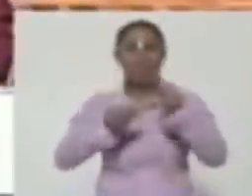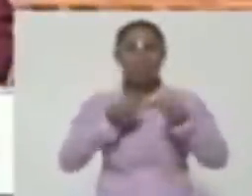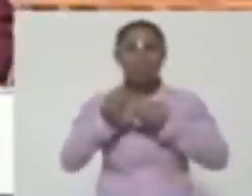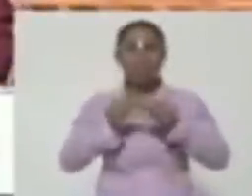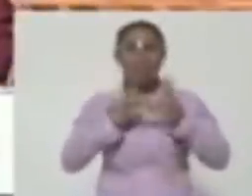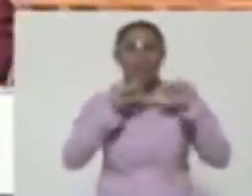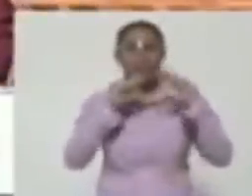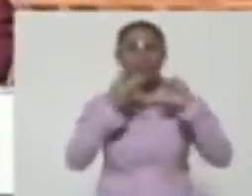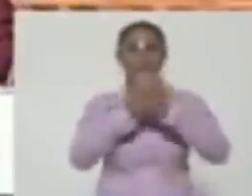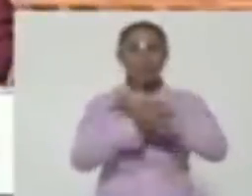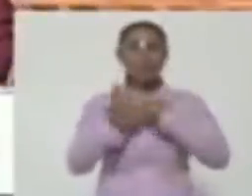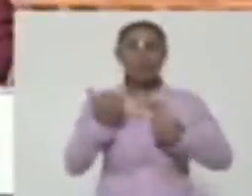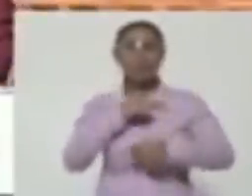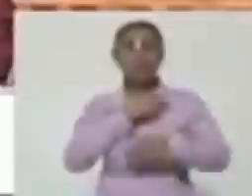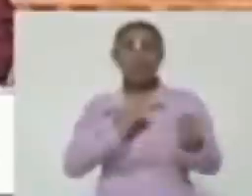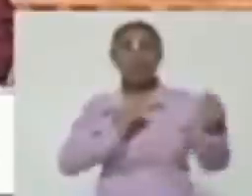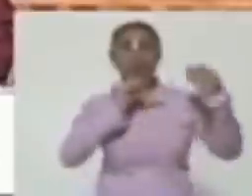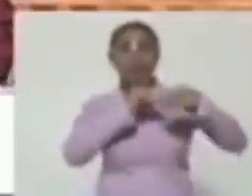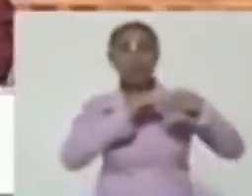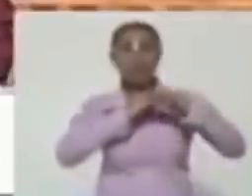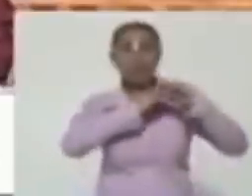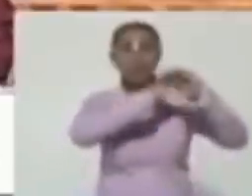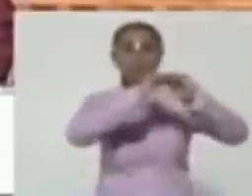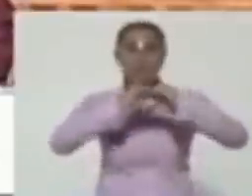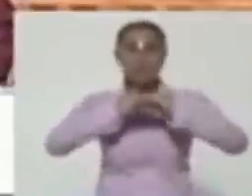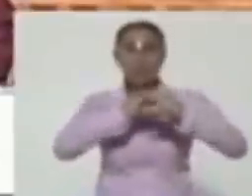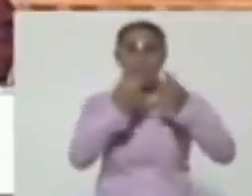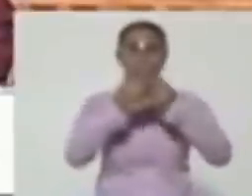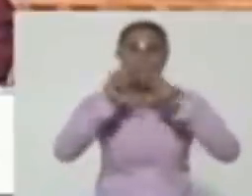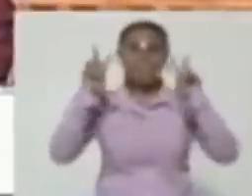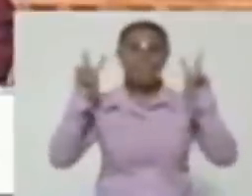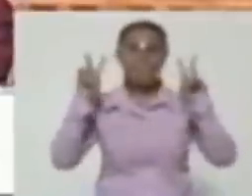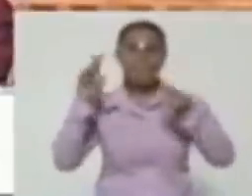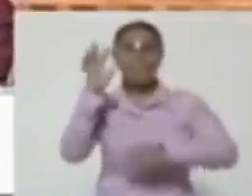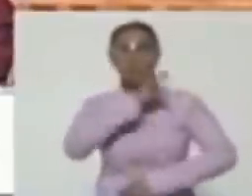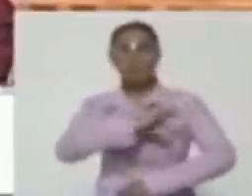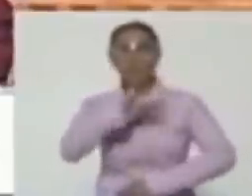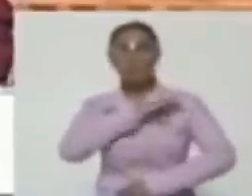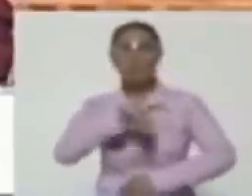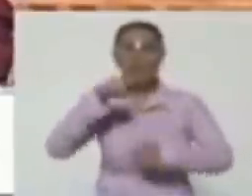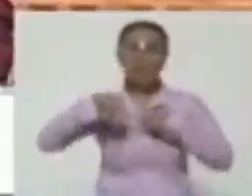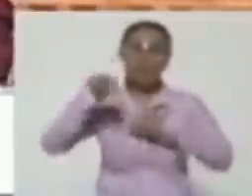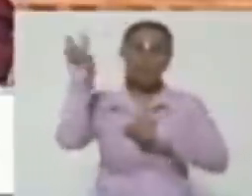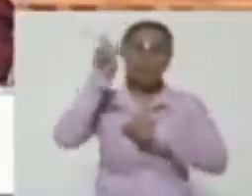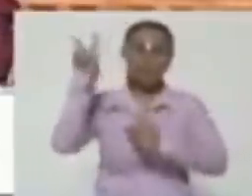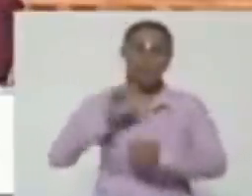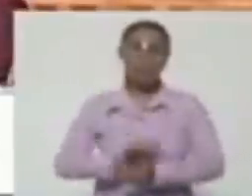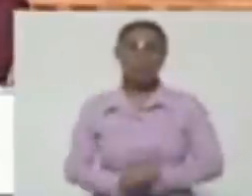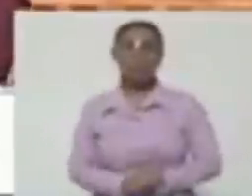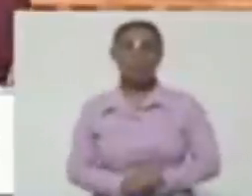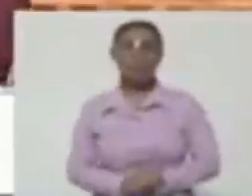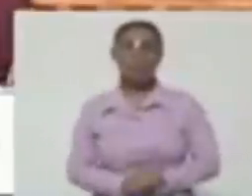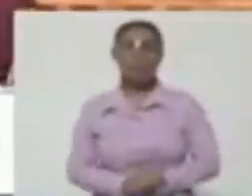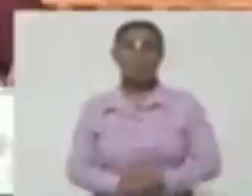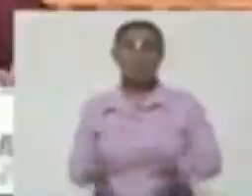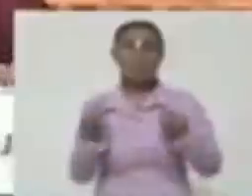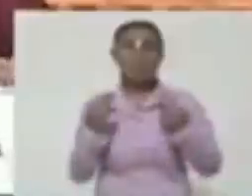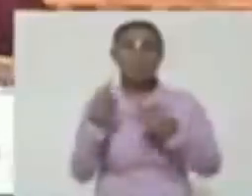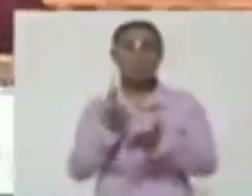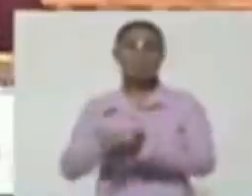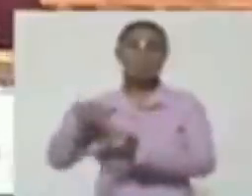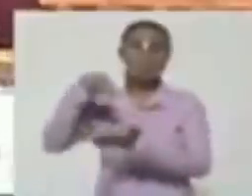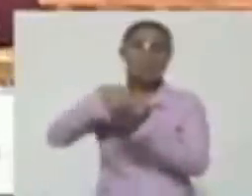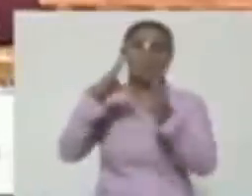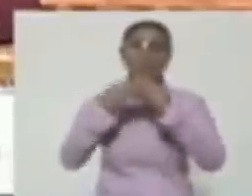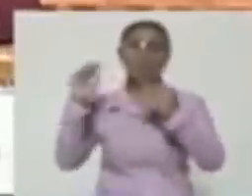para llegar a acuerdos parciales por la paz, la soberanía de Venezuela, para que se levanten todas